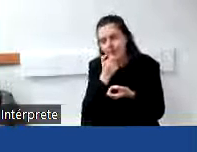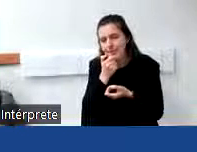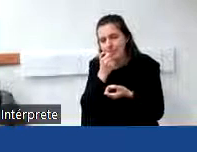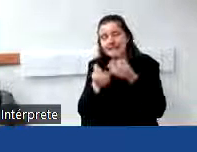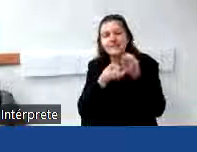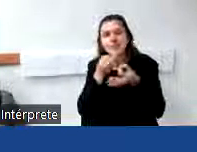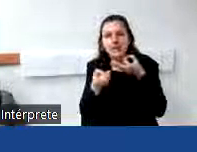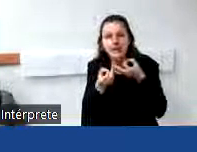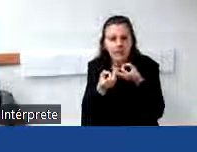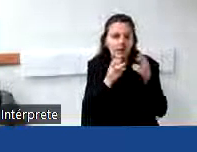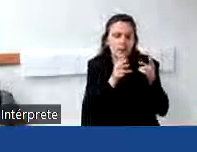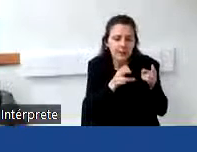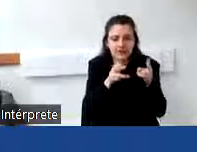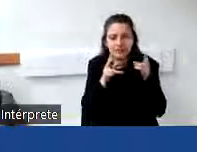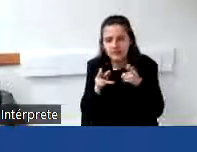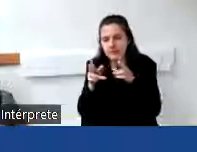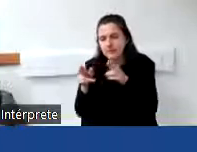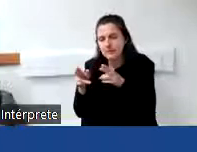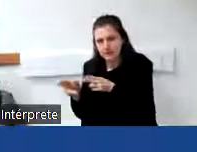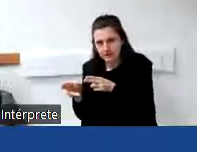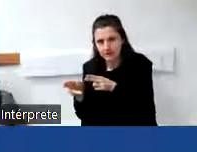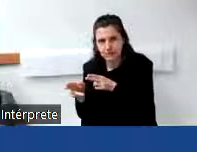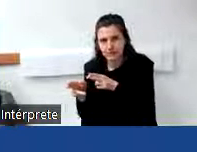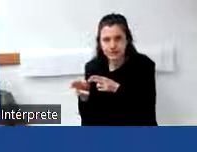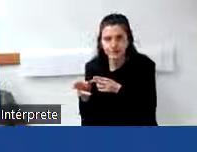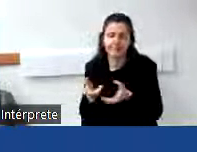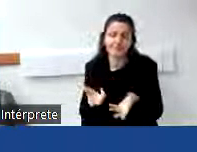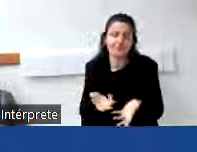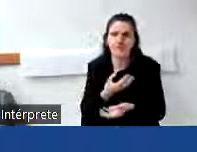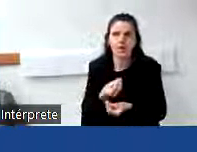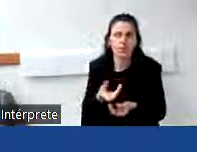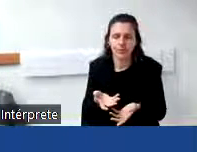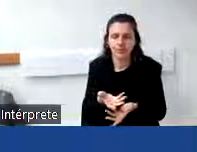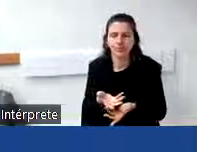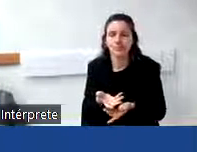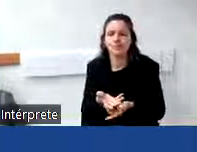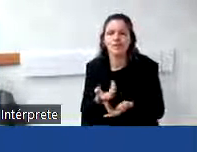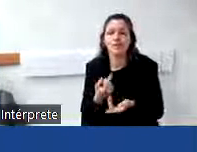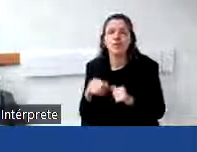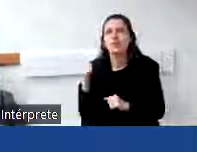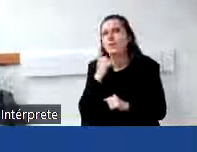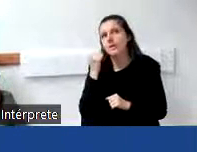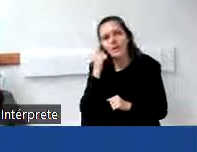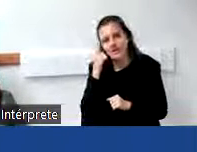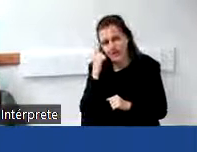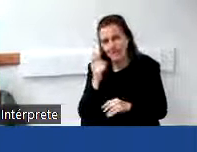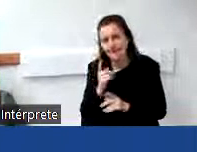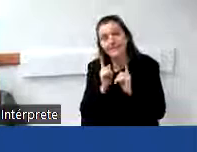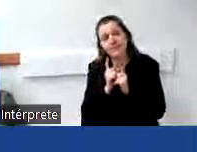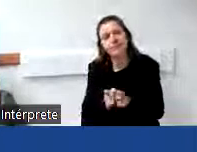que hay que tenerlas presentes. ¿Tá? Una de las cosas también a considerar en relación a cuando viene una persona con